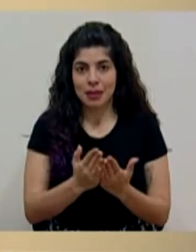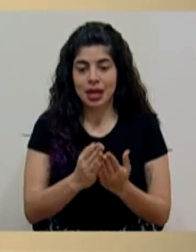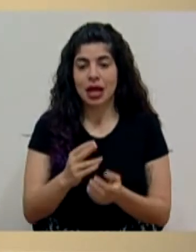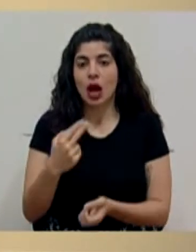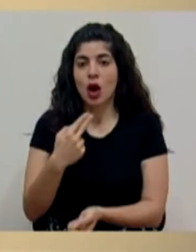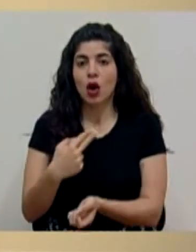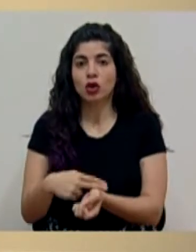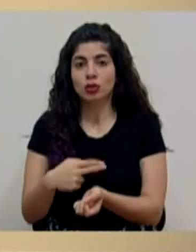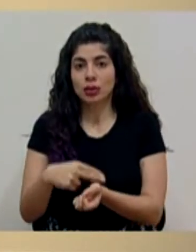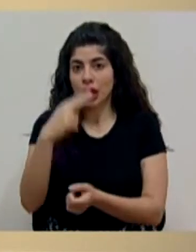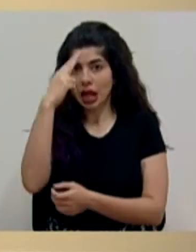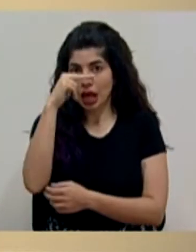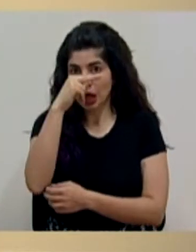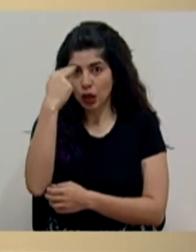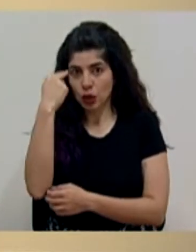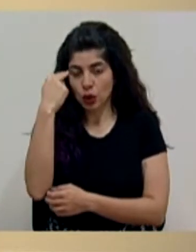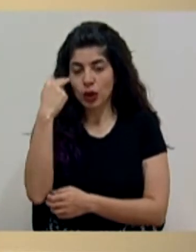Católica,